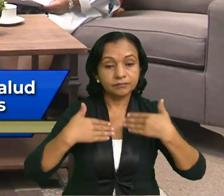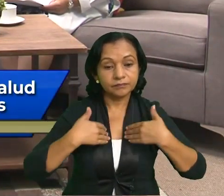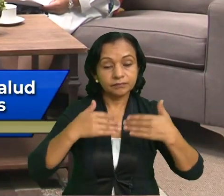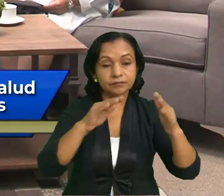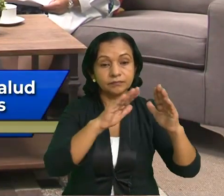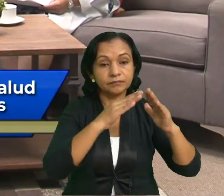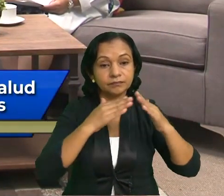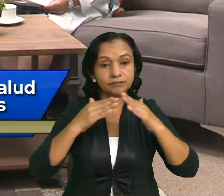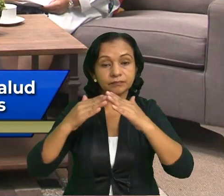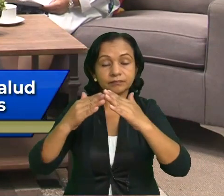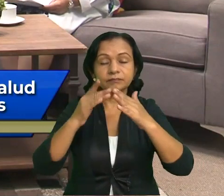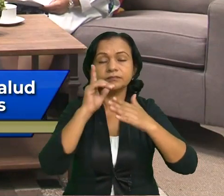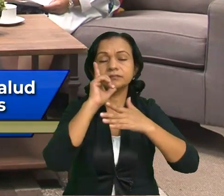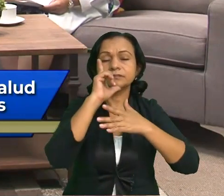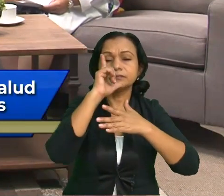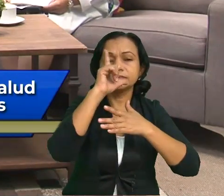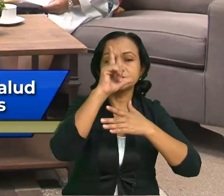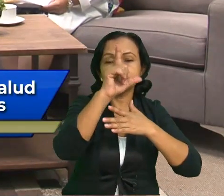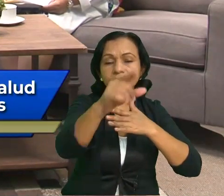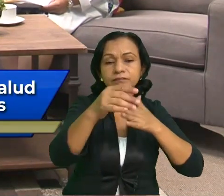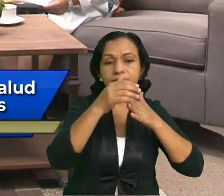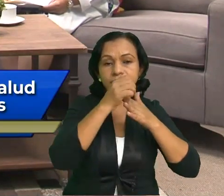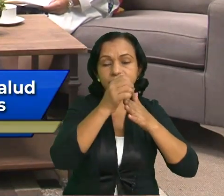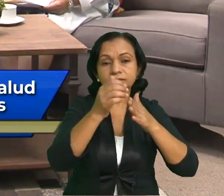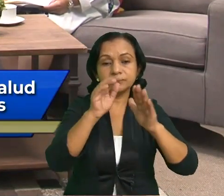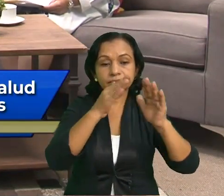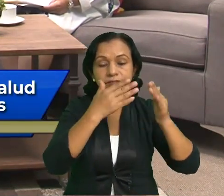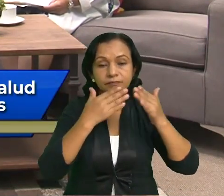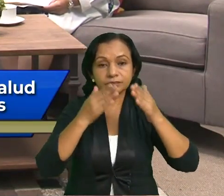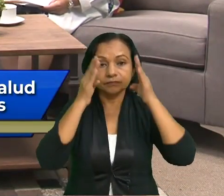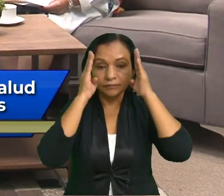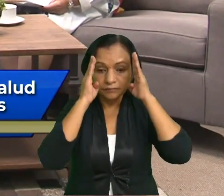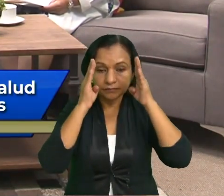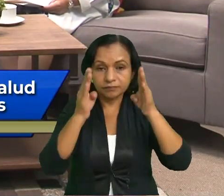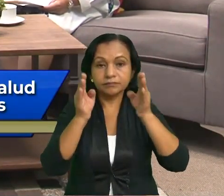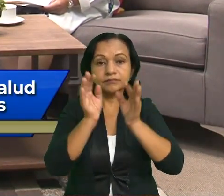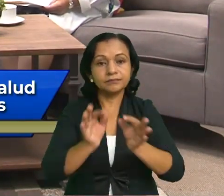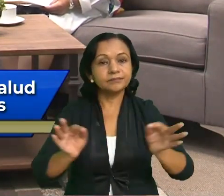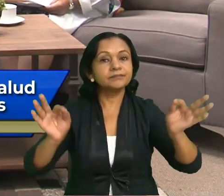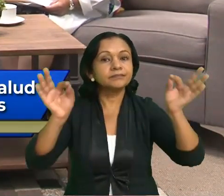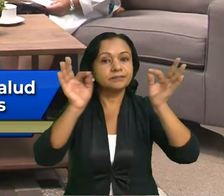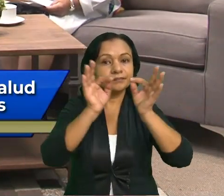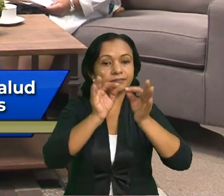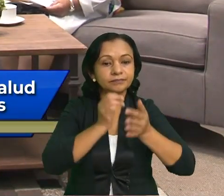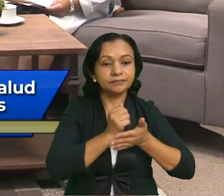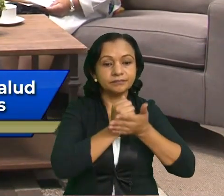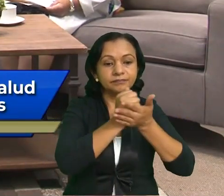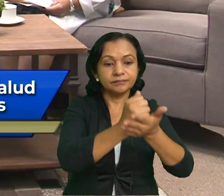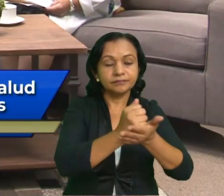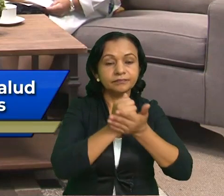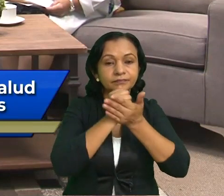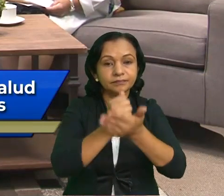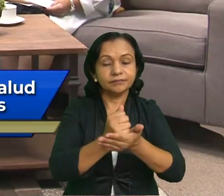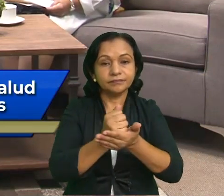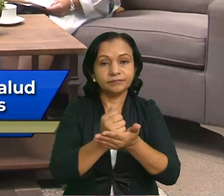y comunidades rurales y dar un seguimiento integral es un elemento clave porque eso te permite llegar hasta acá no tiene la comunidad